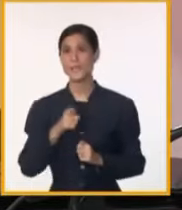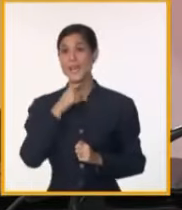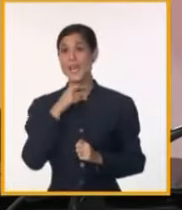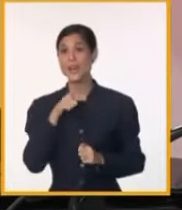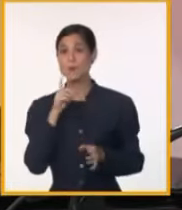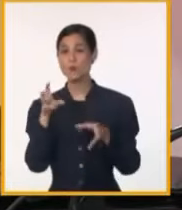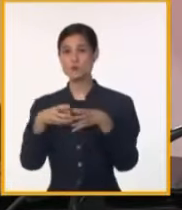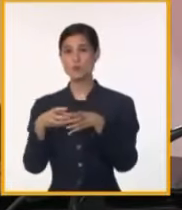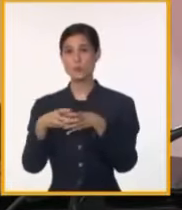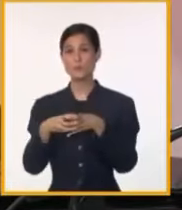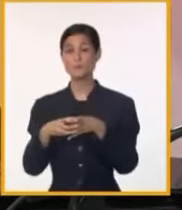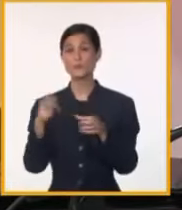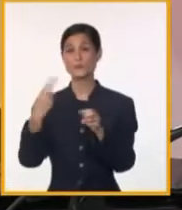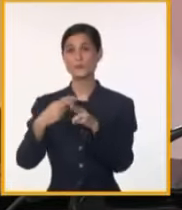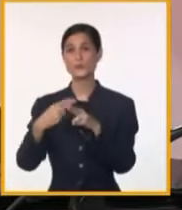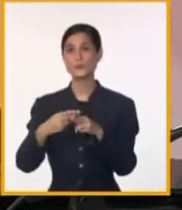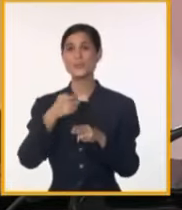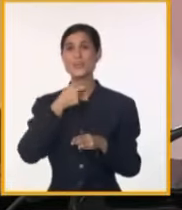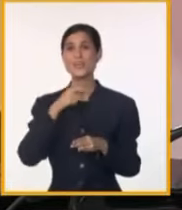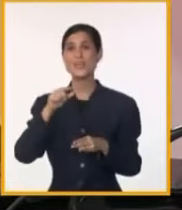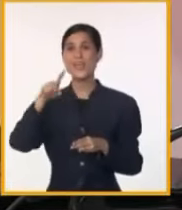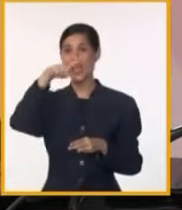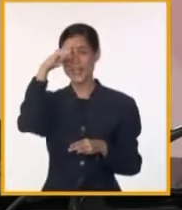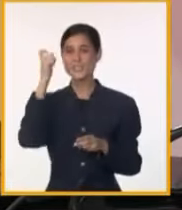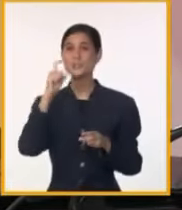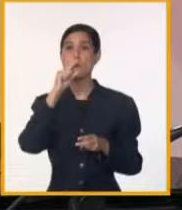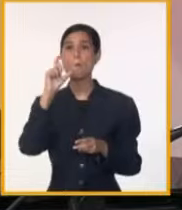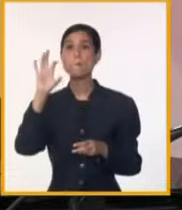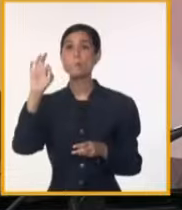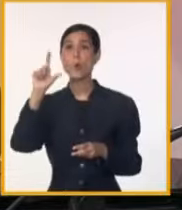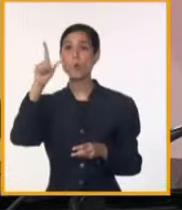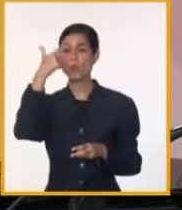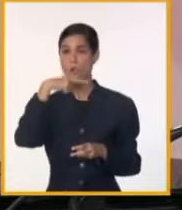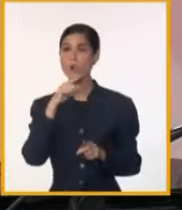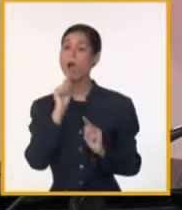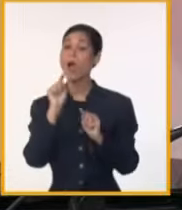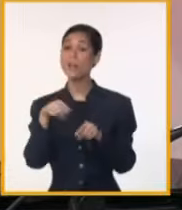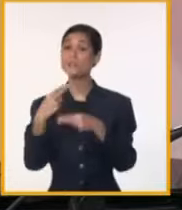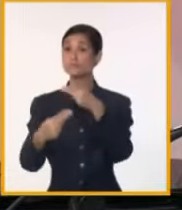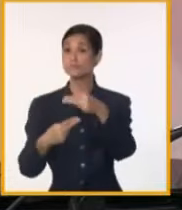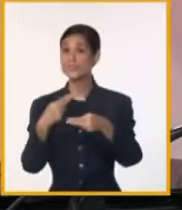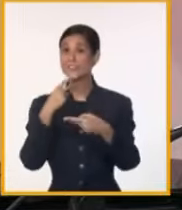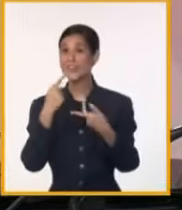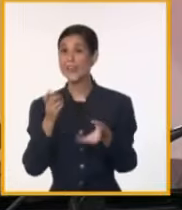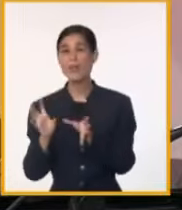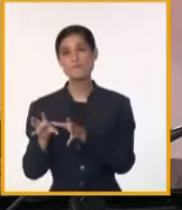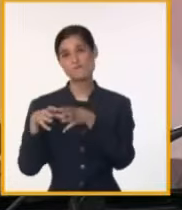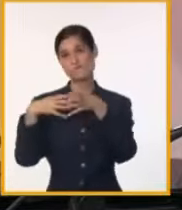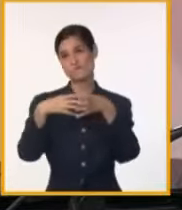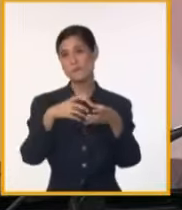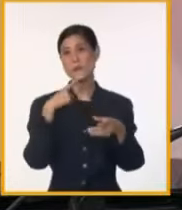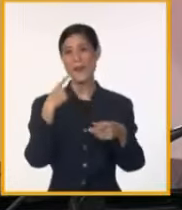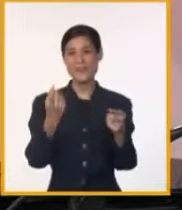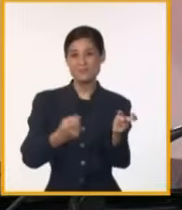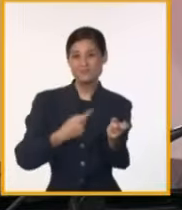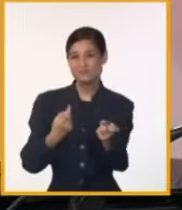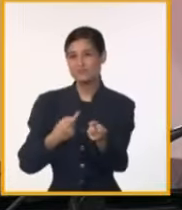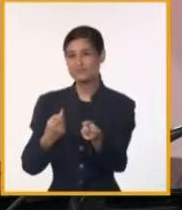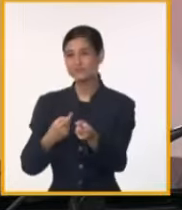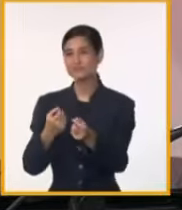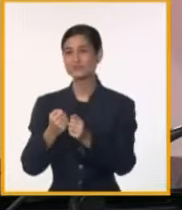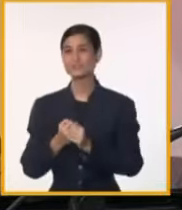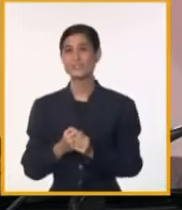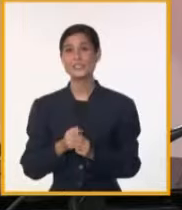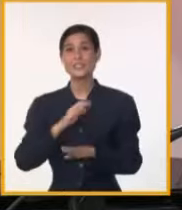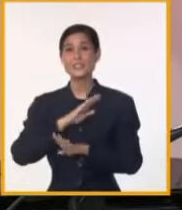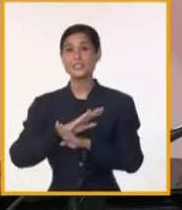puerto de haifa y ahora también se está conociendo estamos viendo aquí en las agencias de noticias que el movimiento chian saral